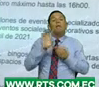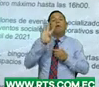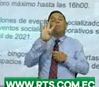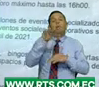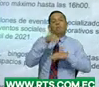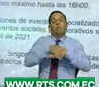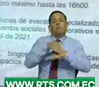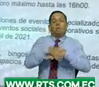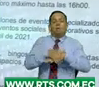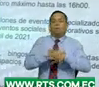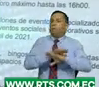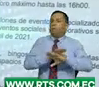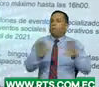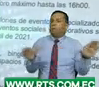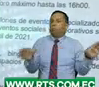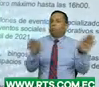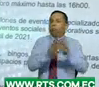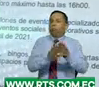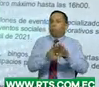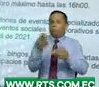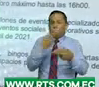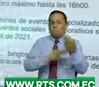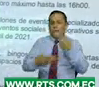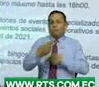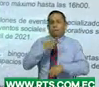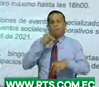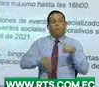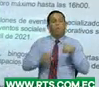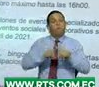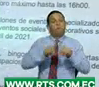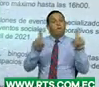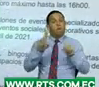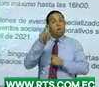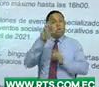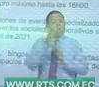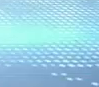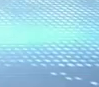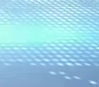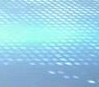restricción de consumo por el proceso electoral del 11 de abril